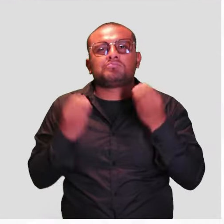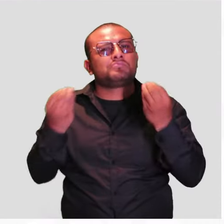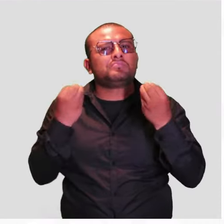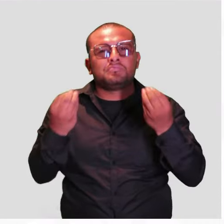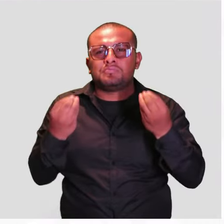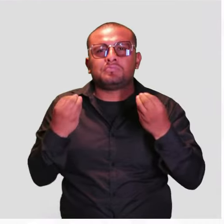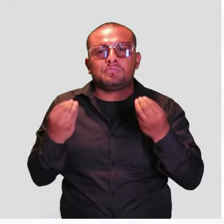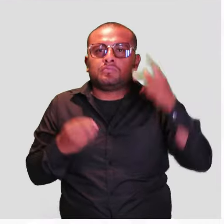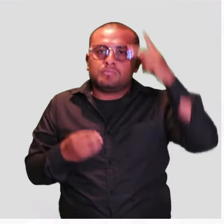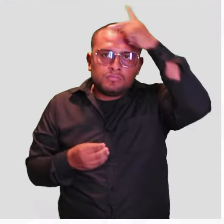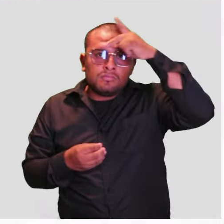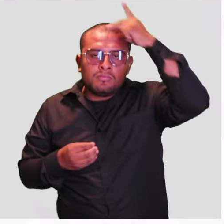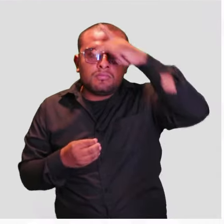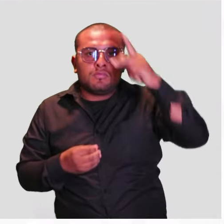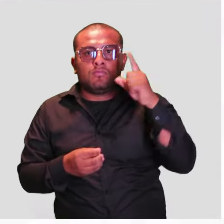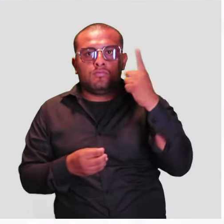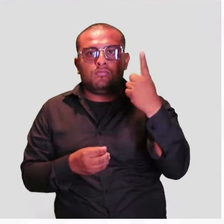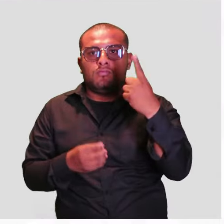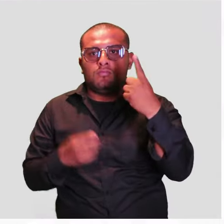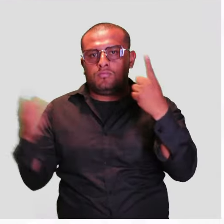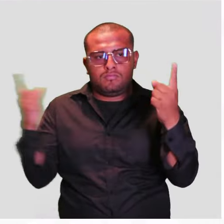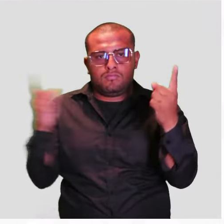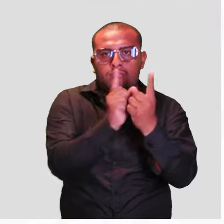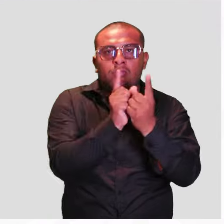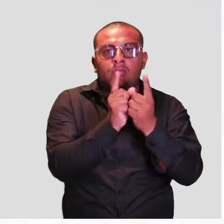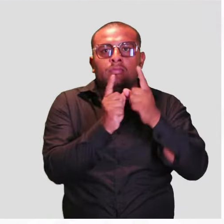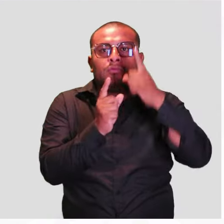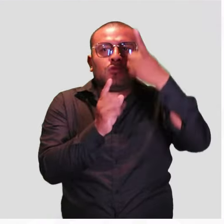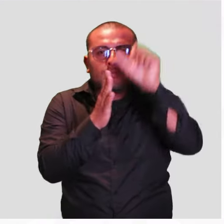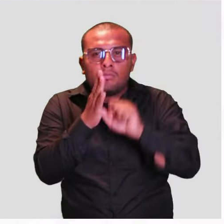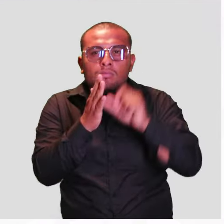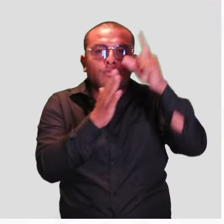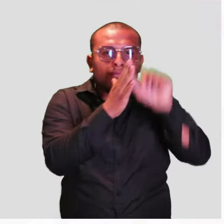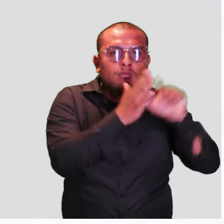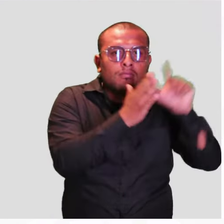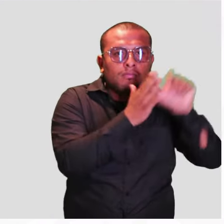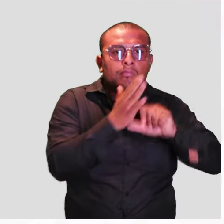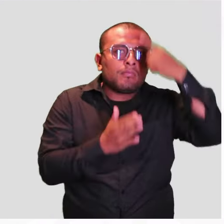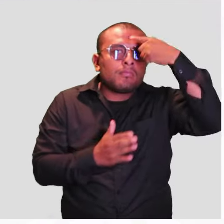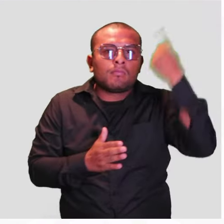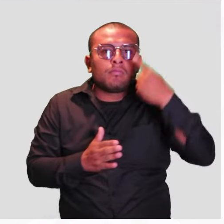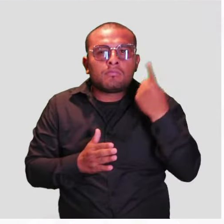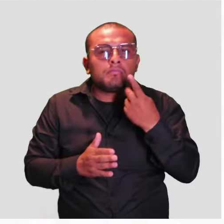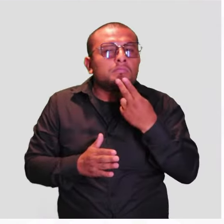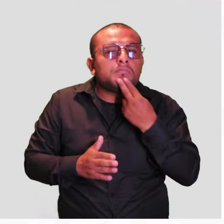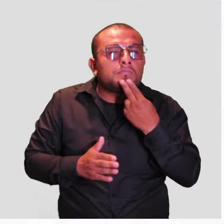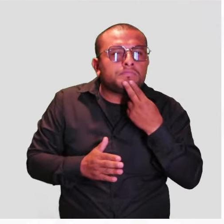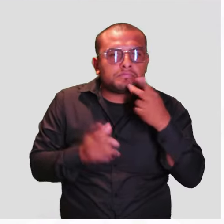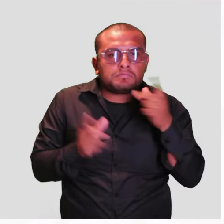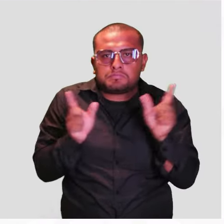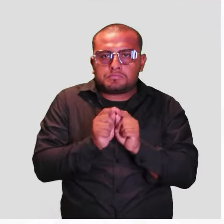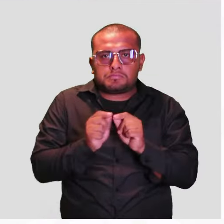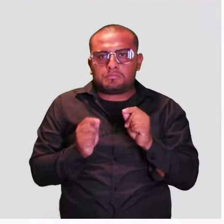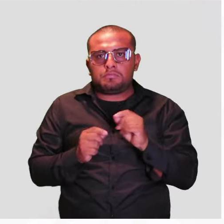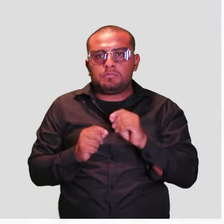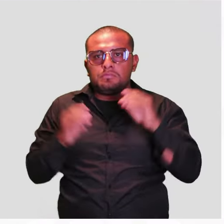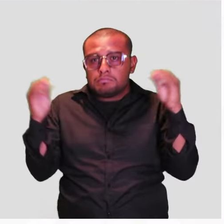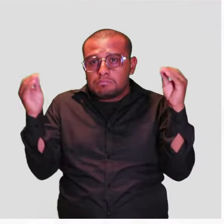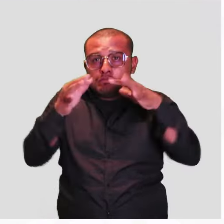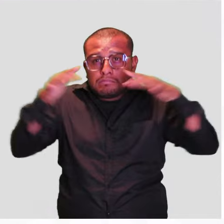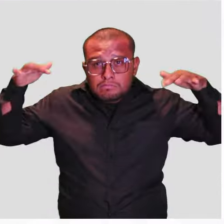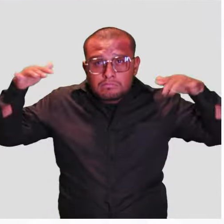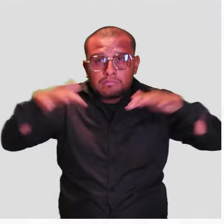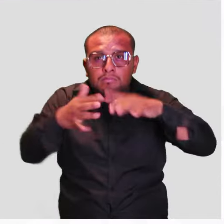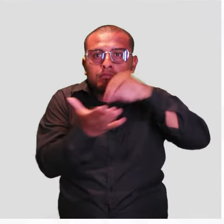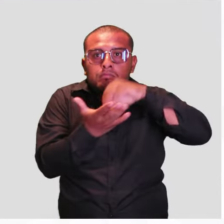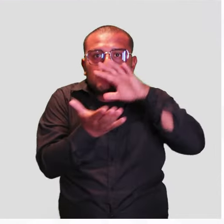atender a una persona una vez al mes y solamente media hora por la cantidad de personas que requieren de este servicio. Así que vamos a ampliarlo, vamos